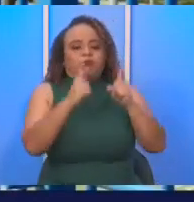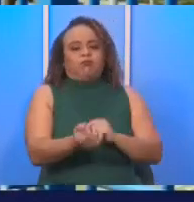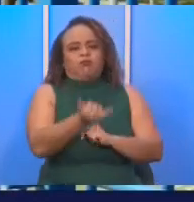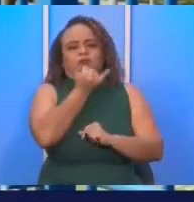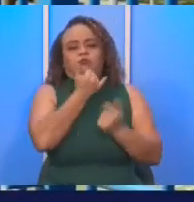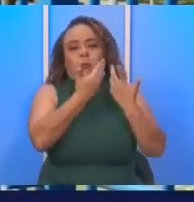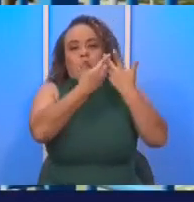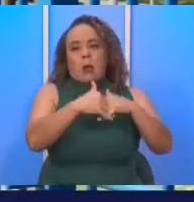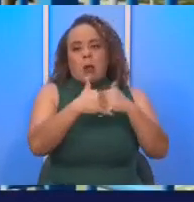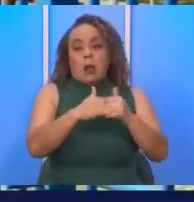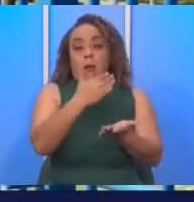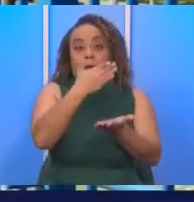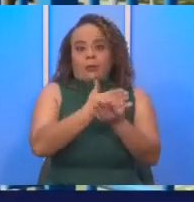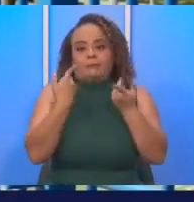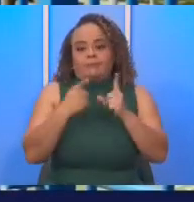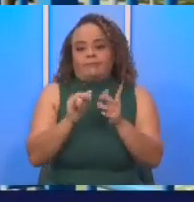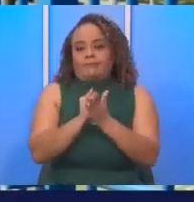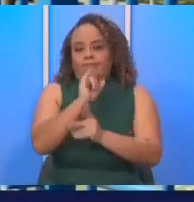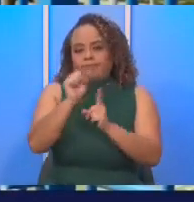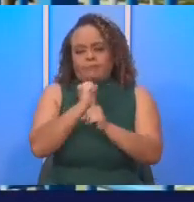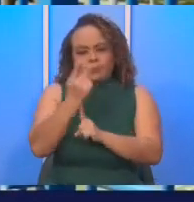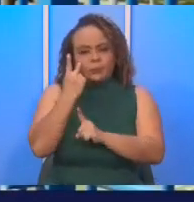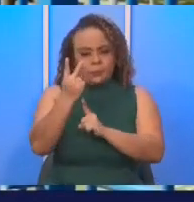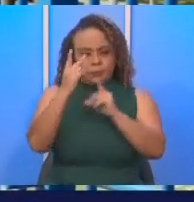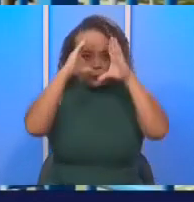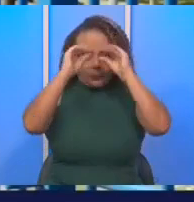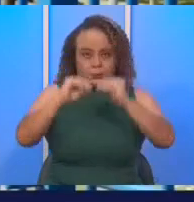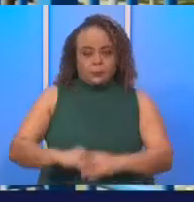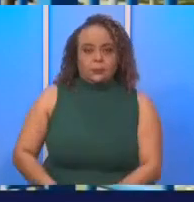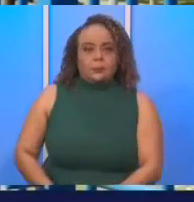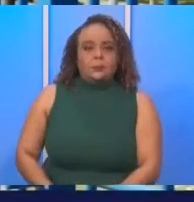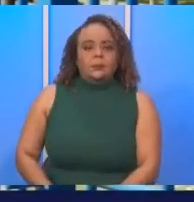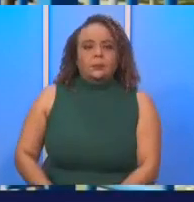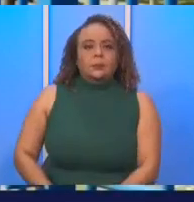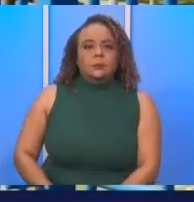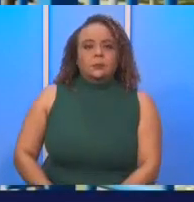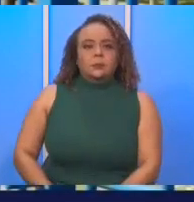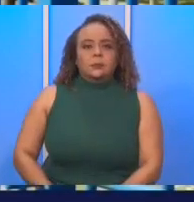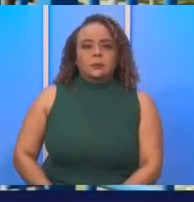mecánica en los frenos provocando esta tragedia. Vamos a ver la siguiente información.